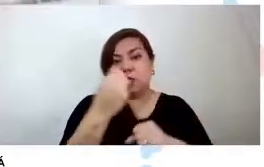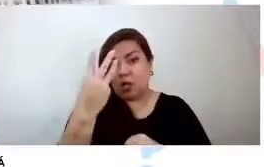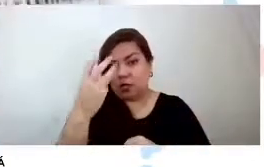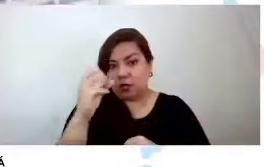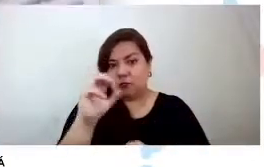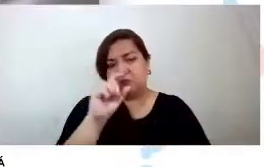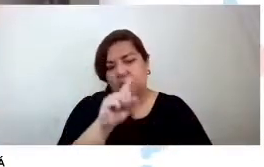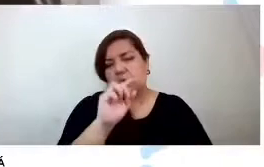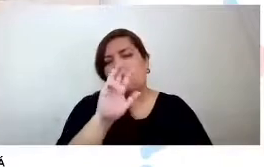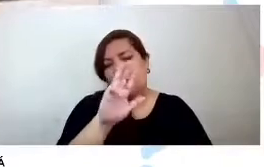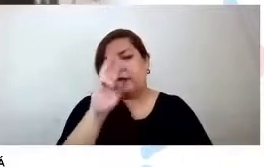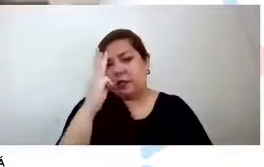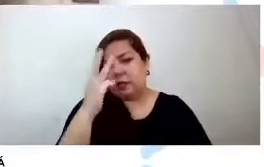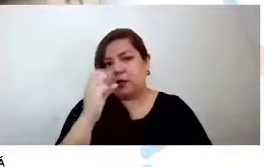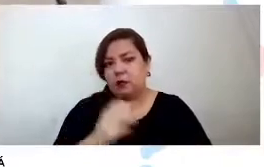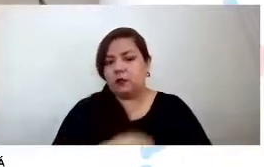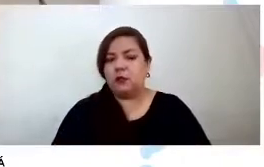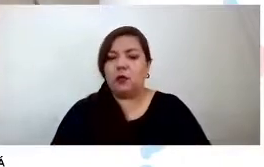y